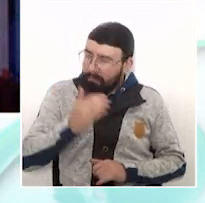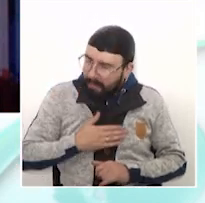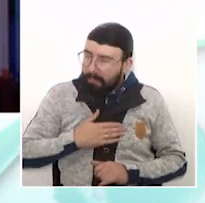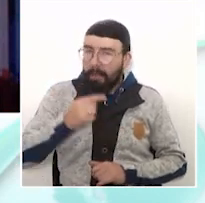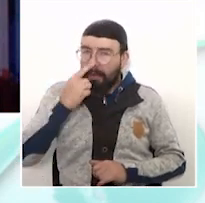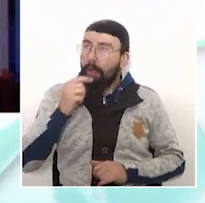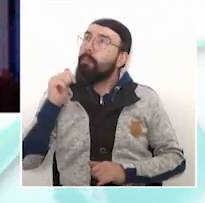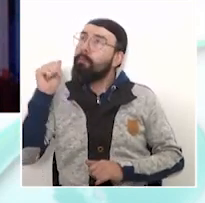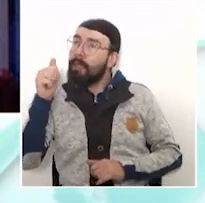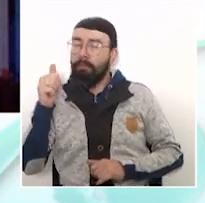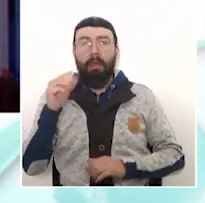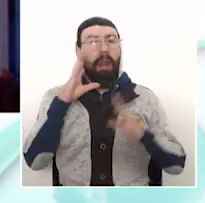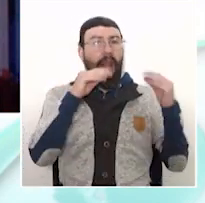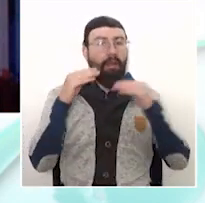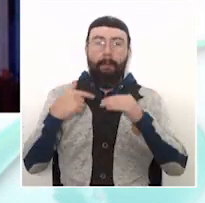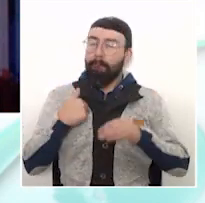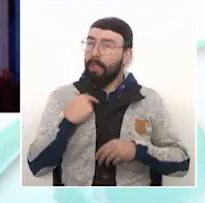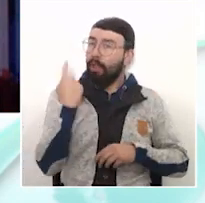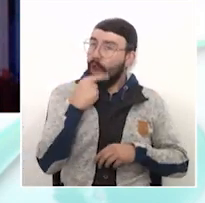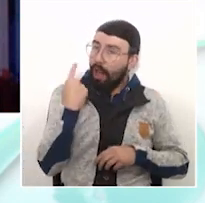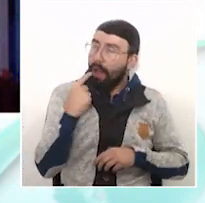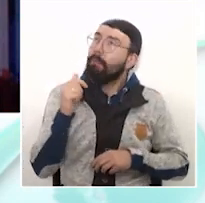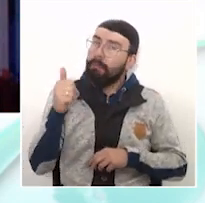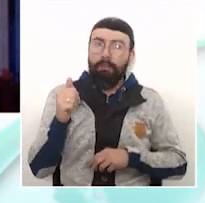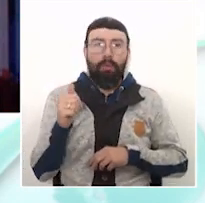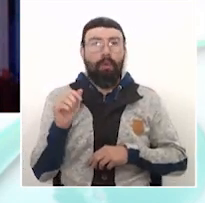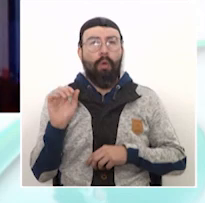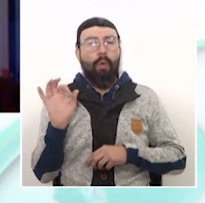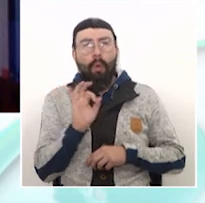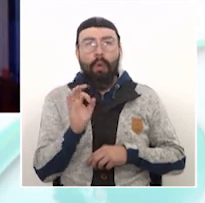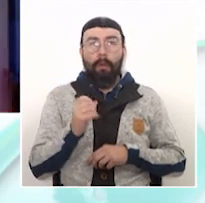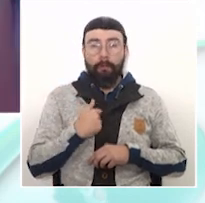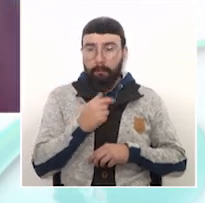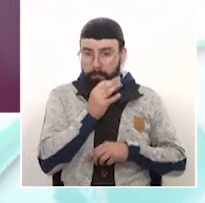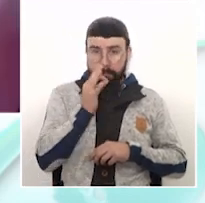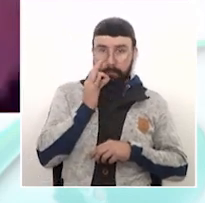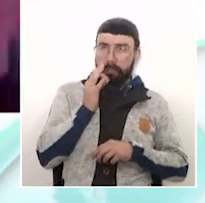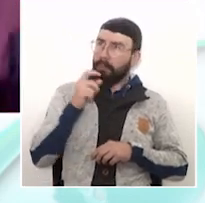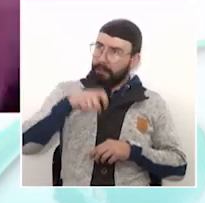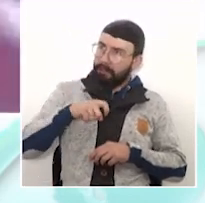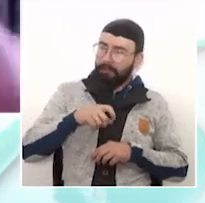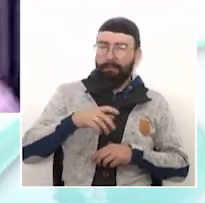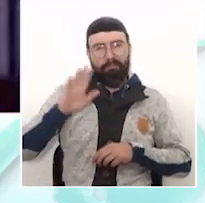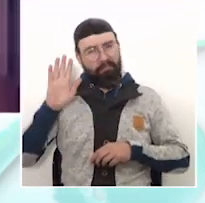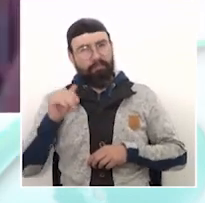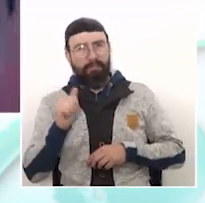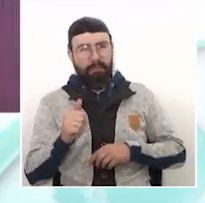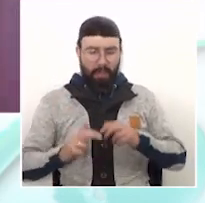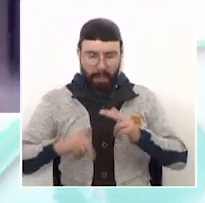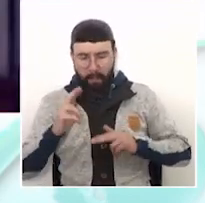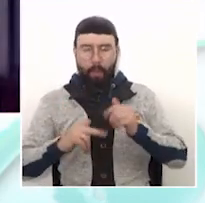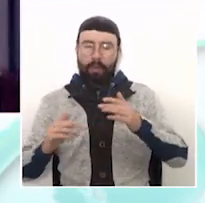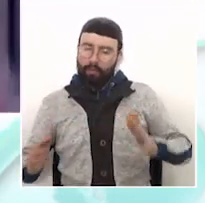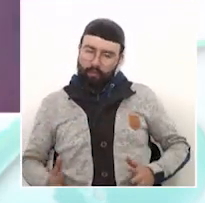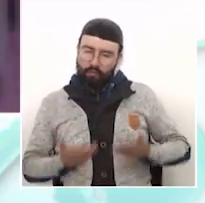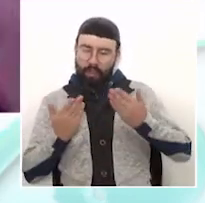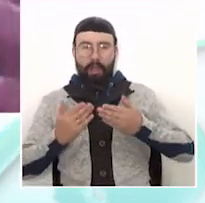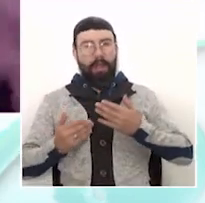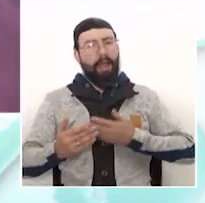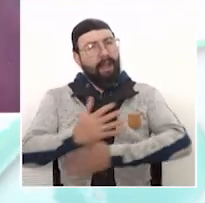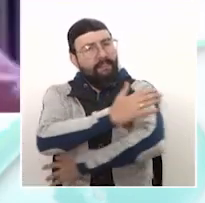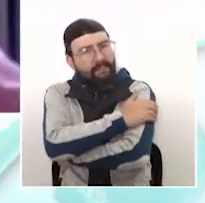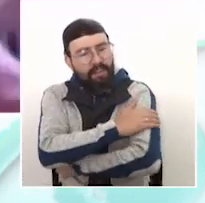hablas con mis labios, o callas cuando sea necesario, aportas, construyes, trabajas, acaricias,